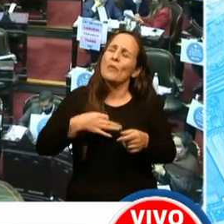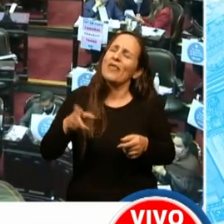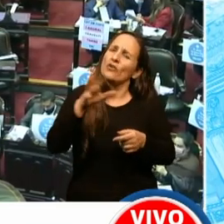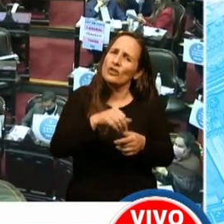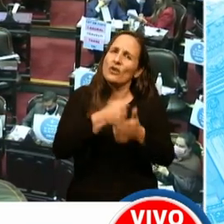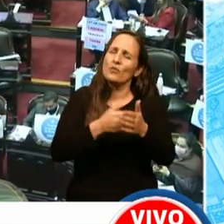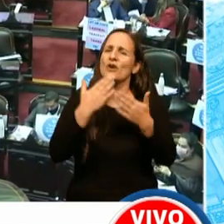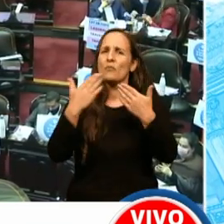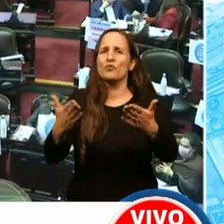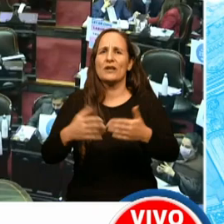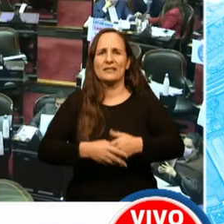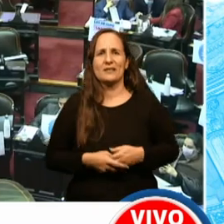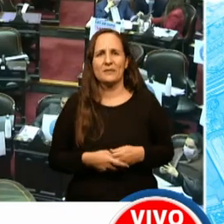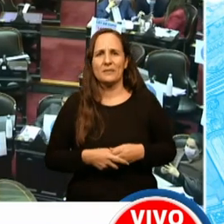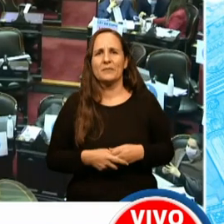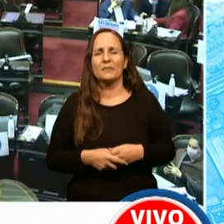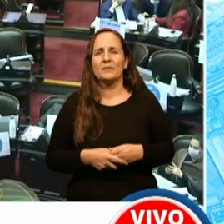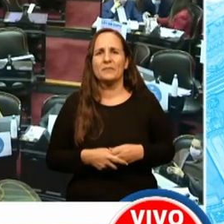muchas gracias